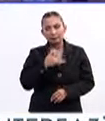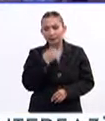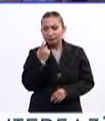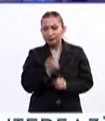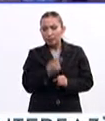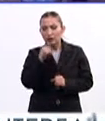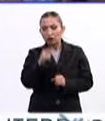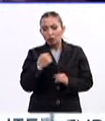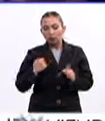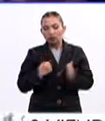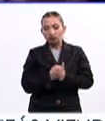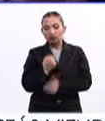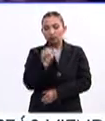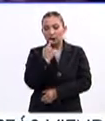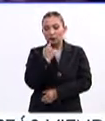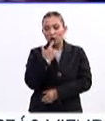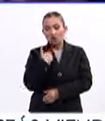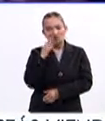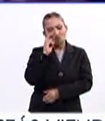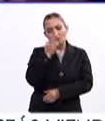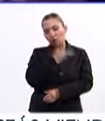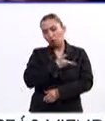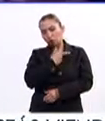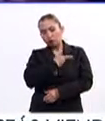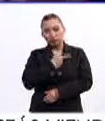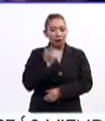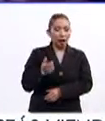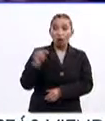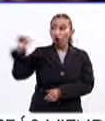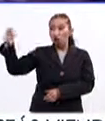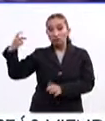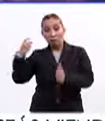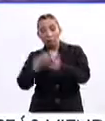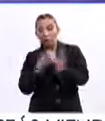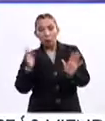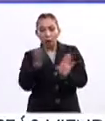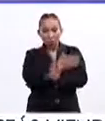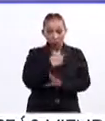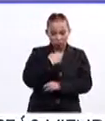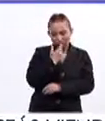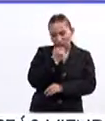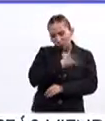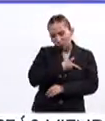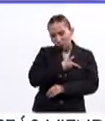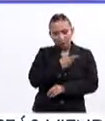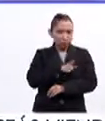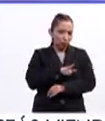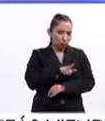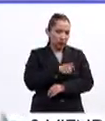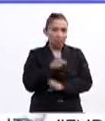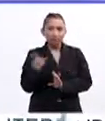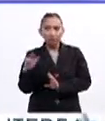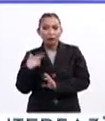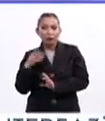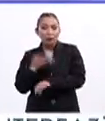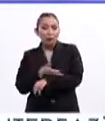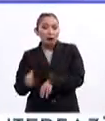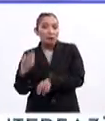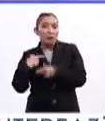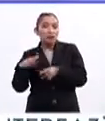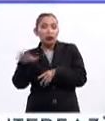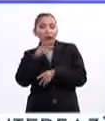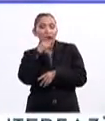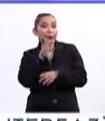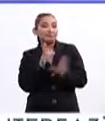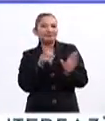debes de satisfacerte a ti misma antes de que la crítica puede ser desde la especializada, la familia o el público,